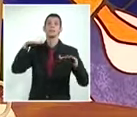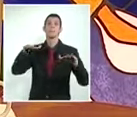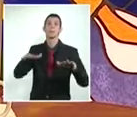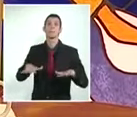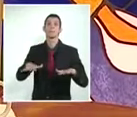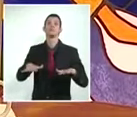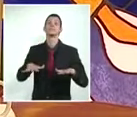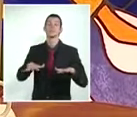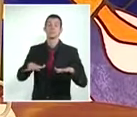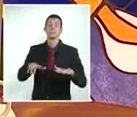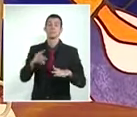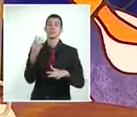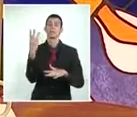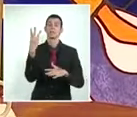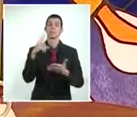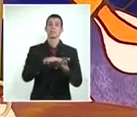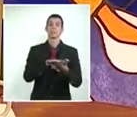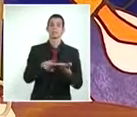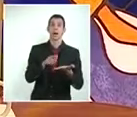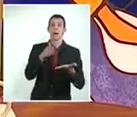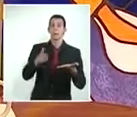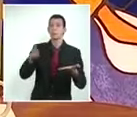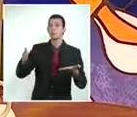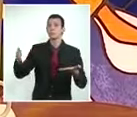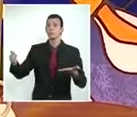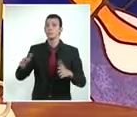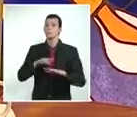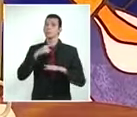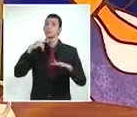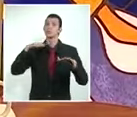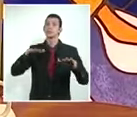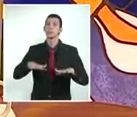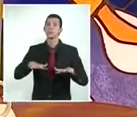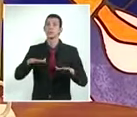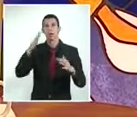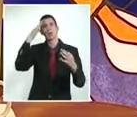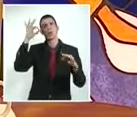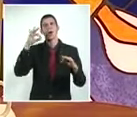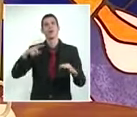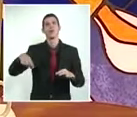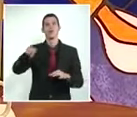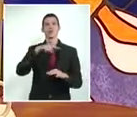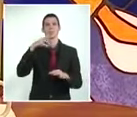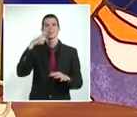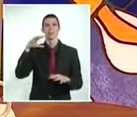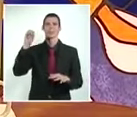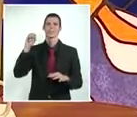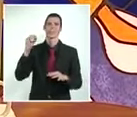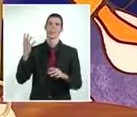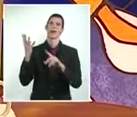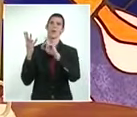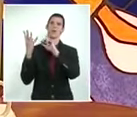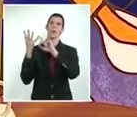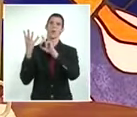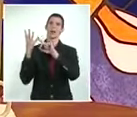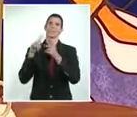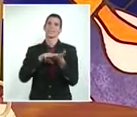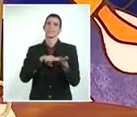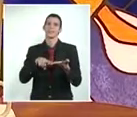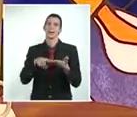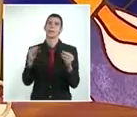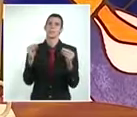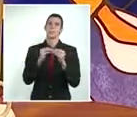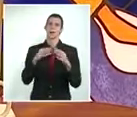próximas 3 semanas, y como es lógico, todos se agarran la cuenta, la cuarta semana es la semana